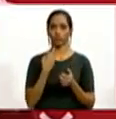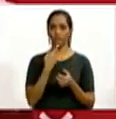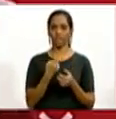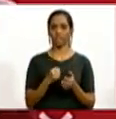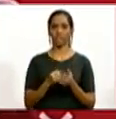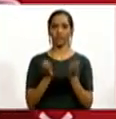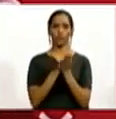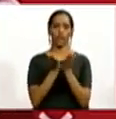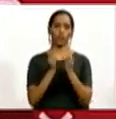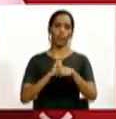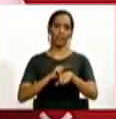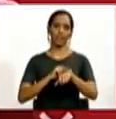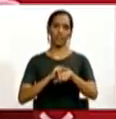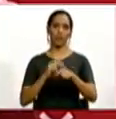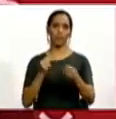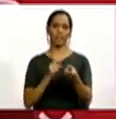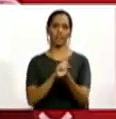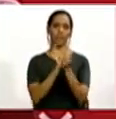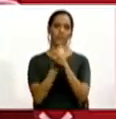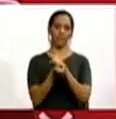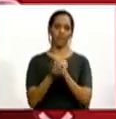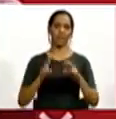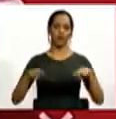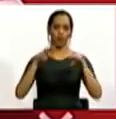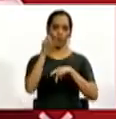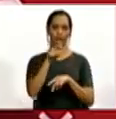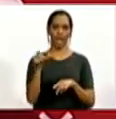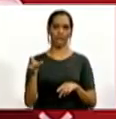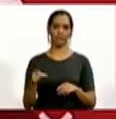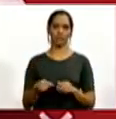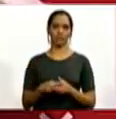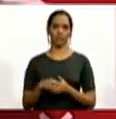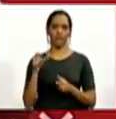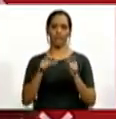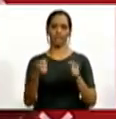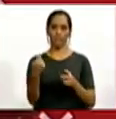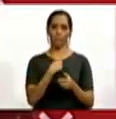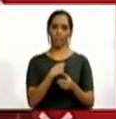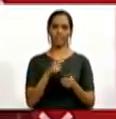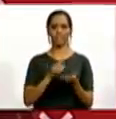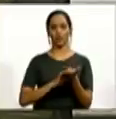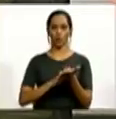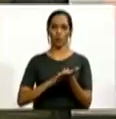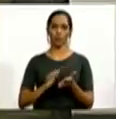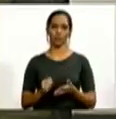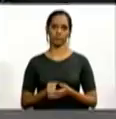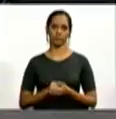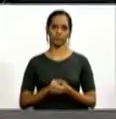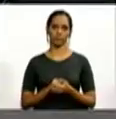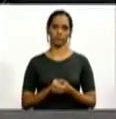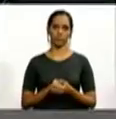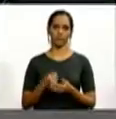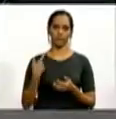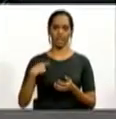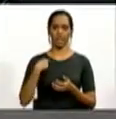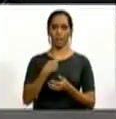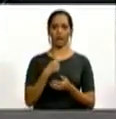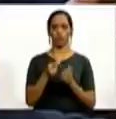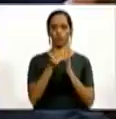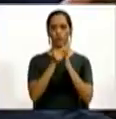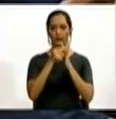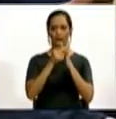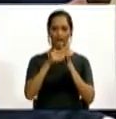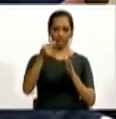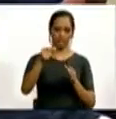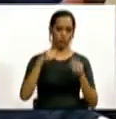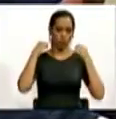estaba estudiando medicina porque él intercambiaba valores con la gente. La gente le paga y él los cura. Claro, el que no tenía para pagar, le pagaba con un anillo, le pagaba con